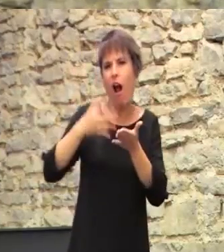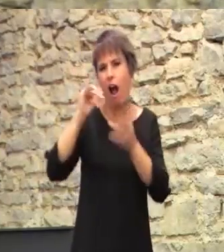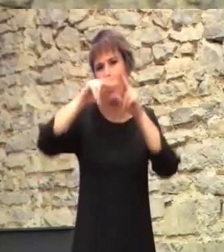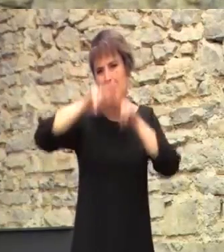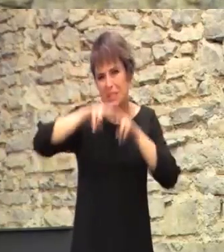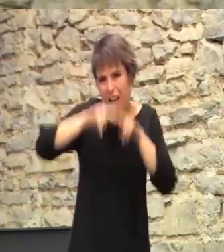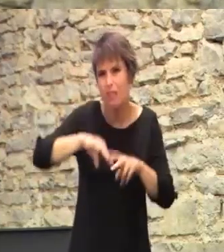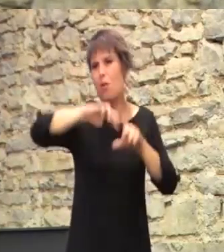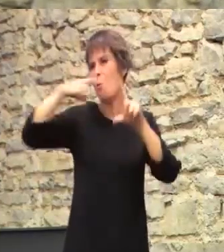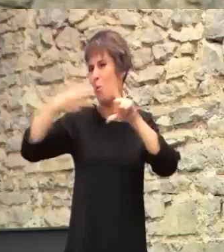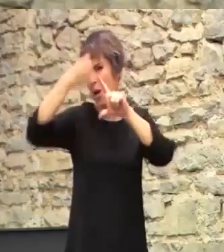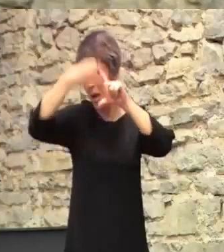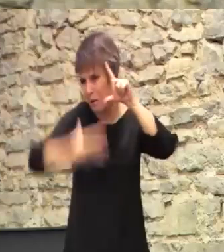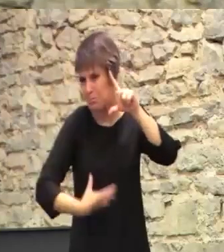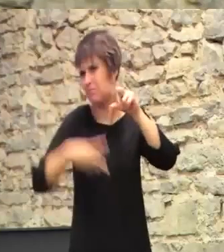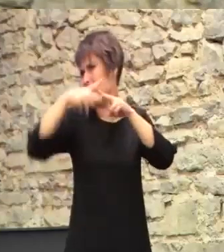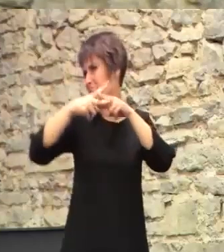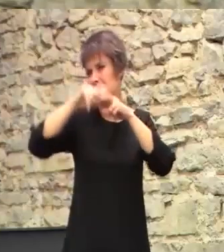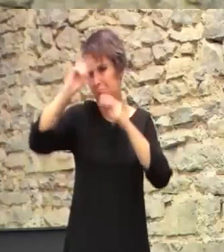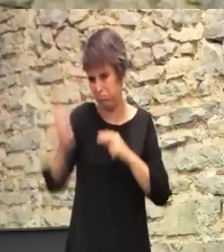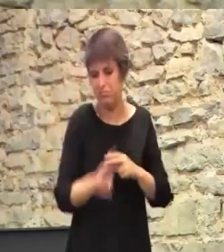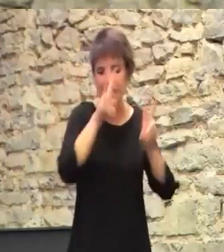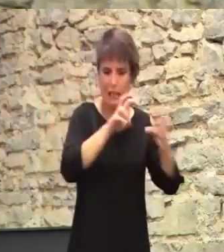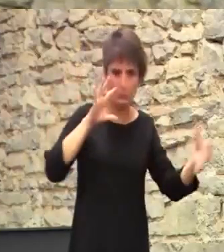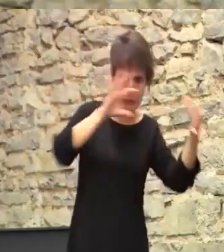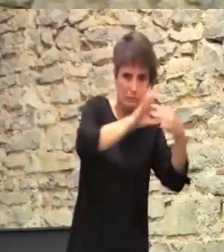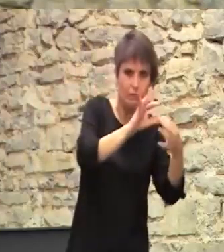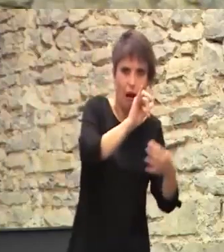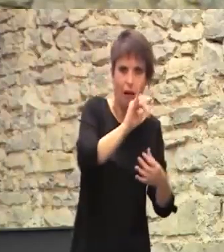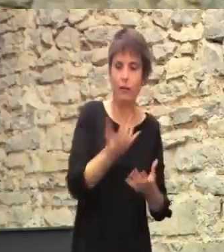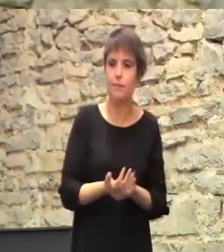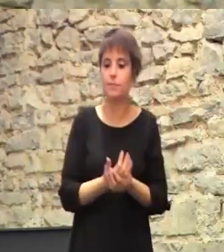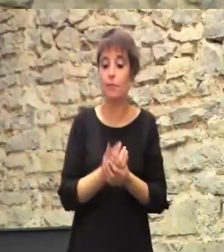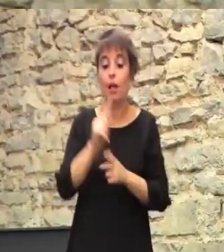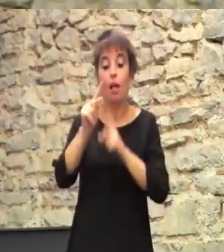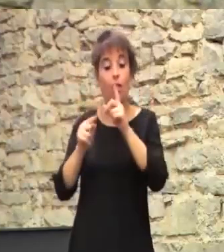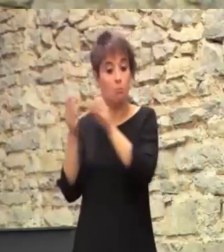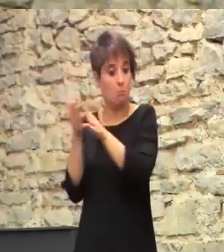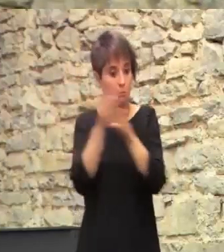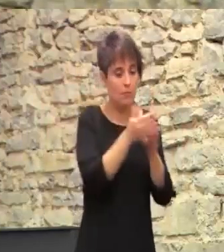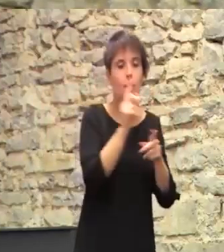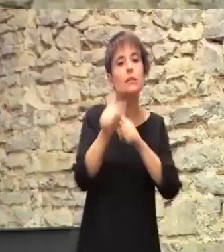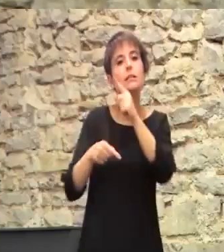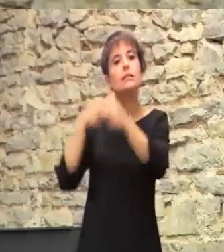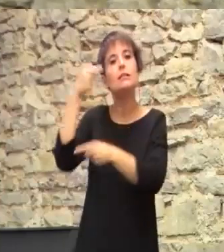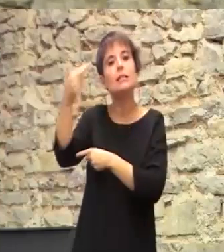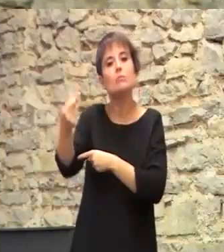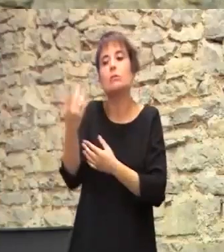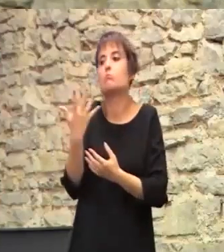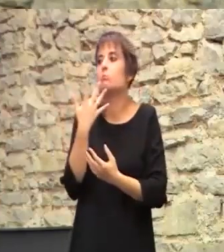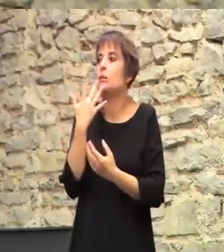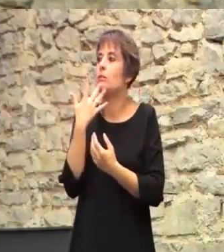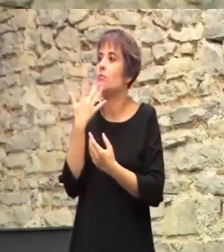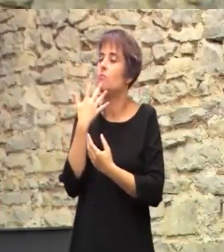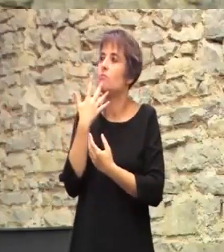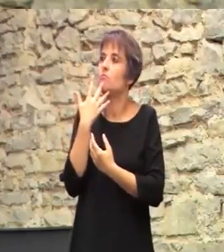webs y ahí hay redes desde este tema y luego está la otra otra otras